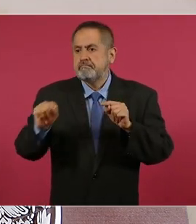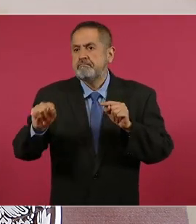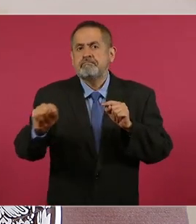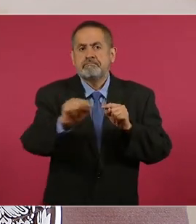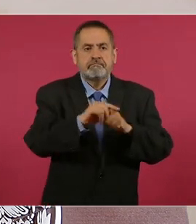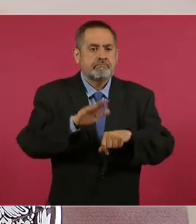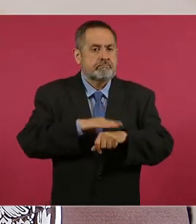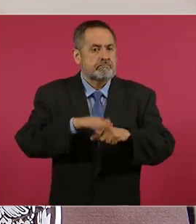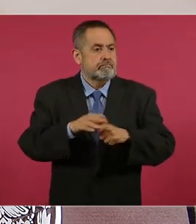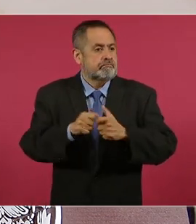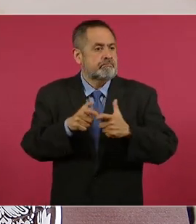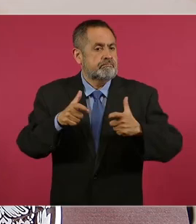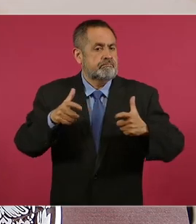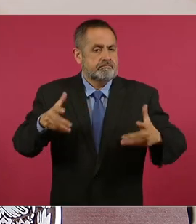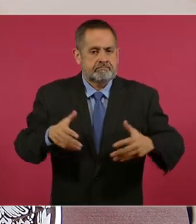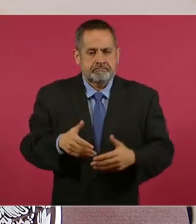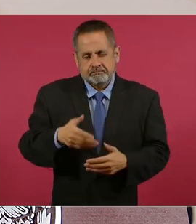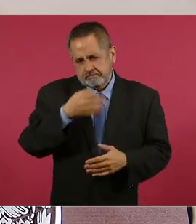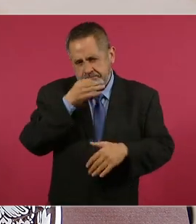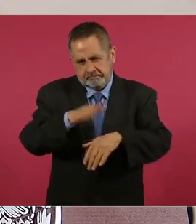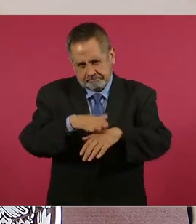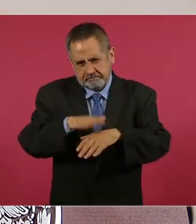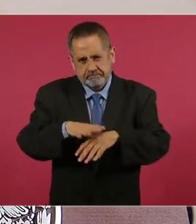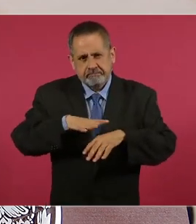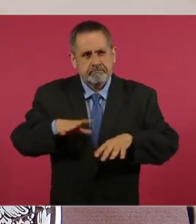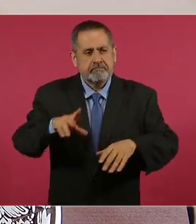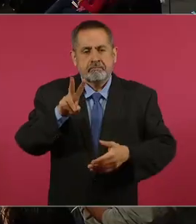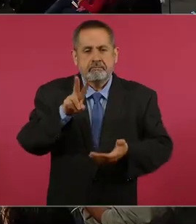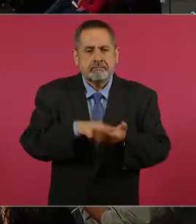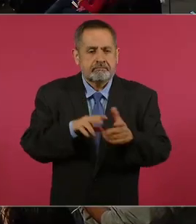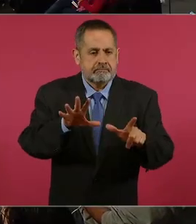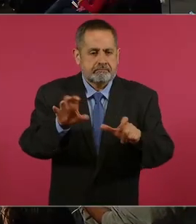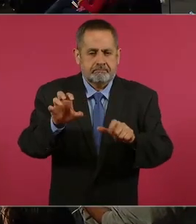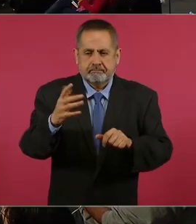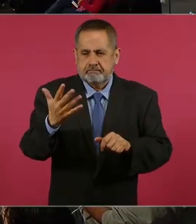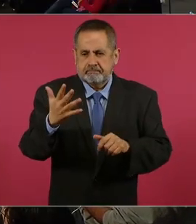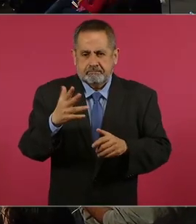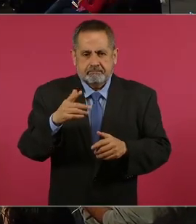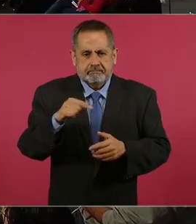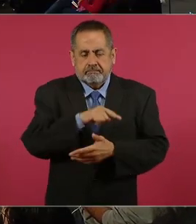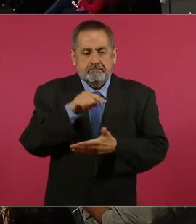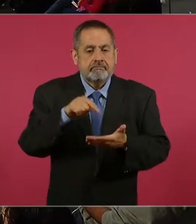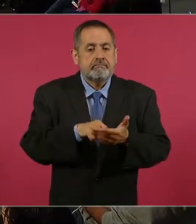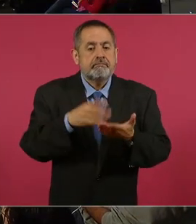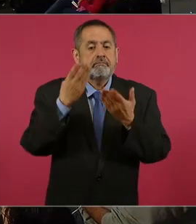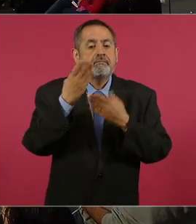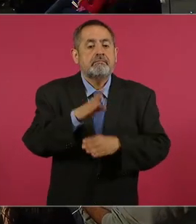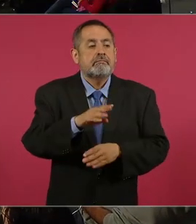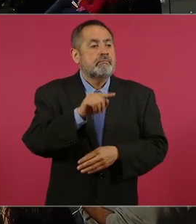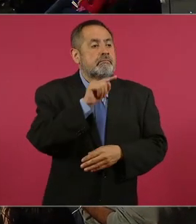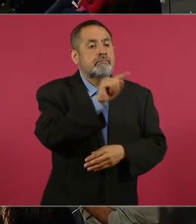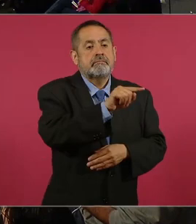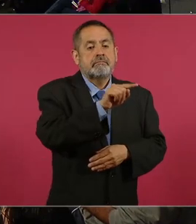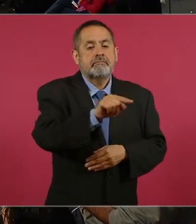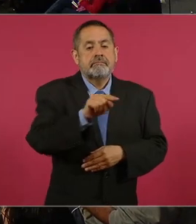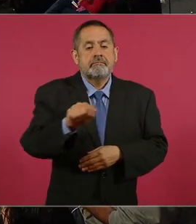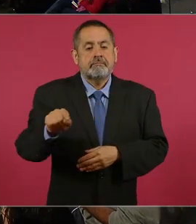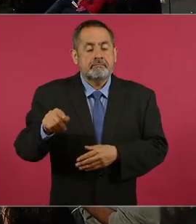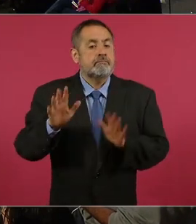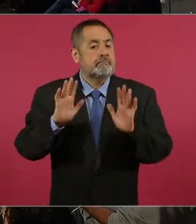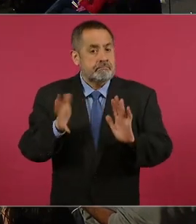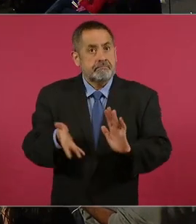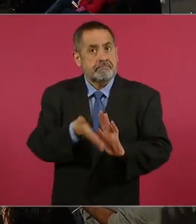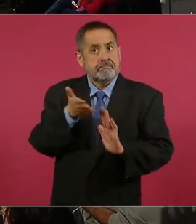ya hemos informado, tenemos un plan de expansión de 2,750 sucursales, las cuales ya han sido construidas en